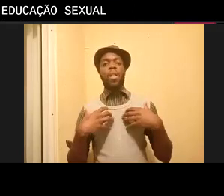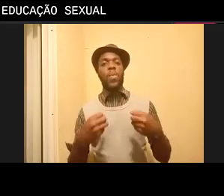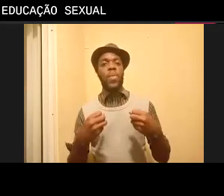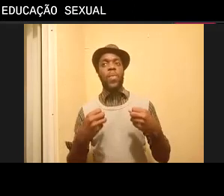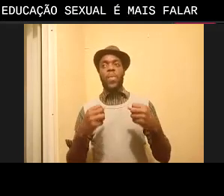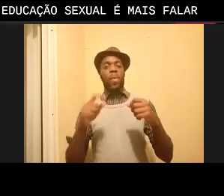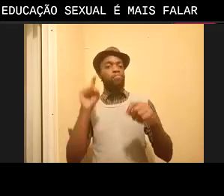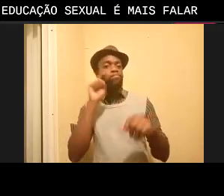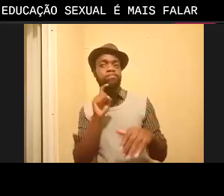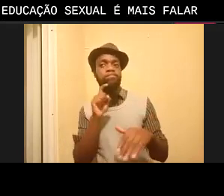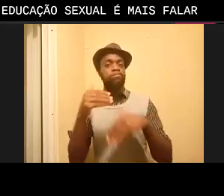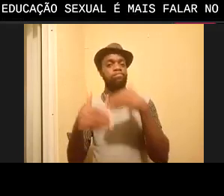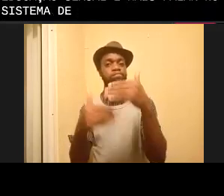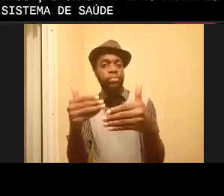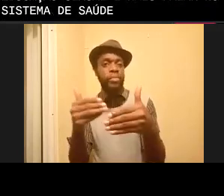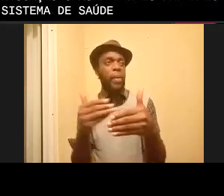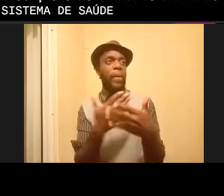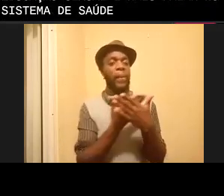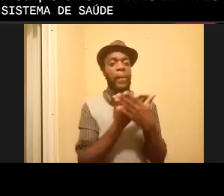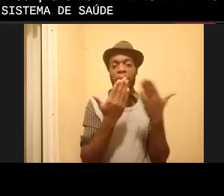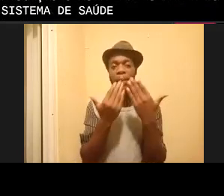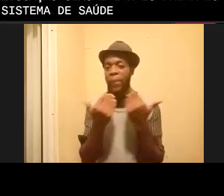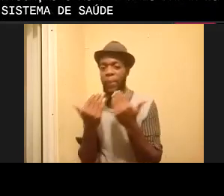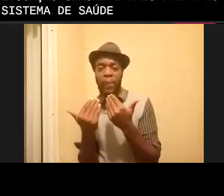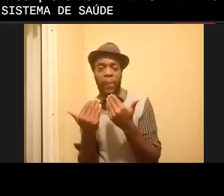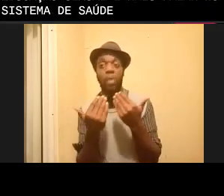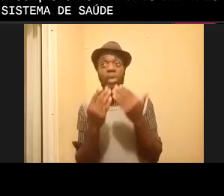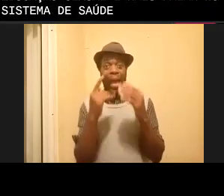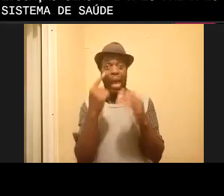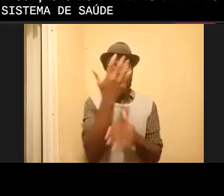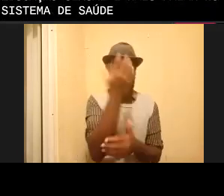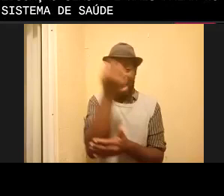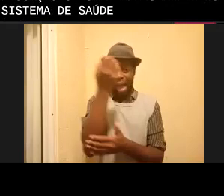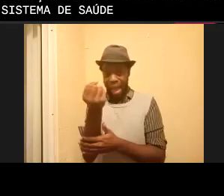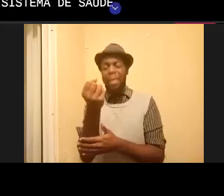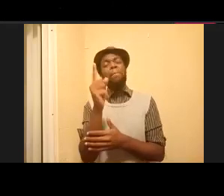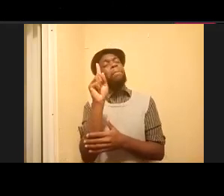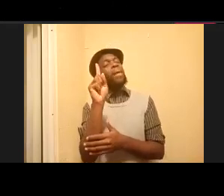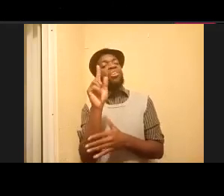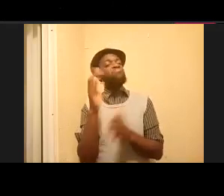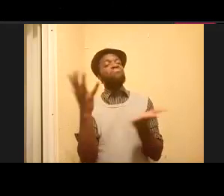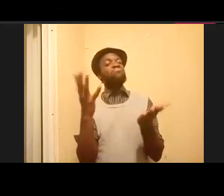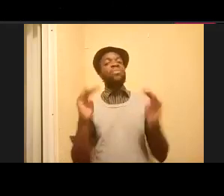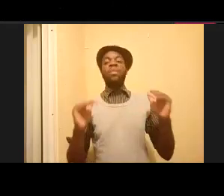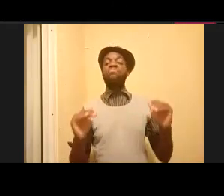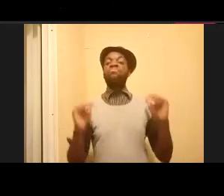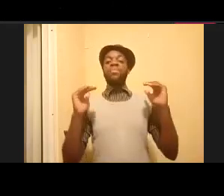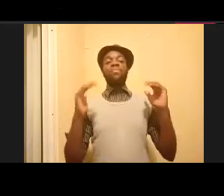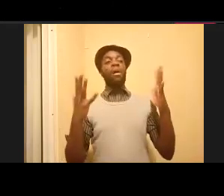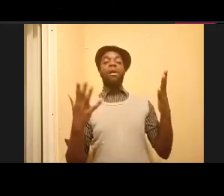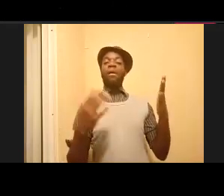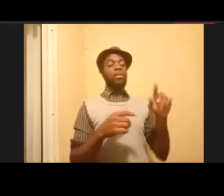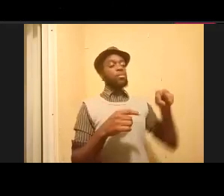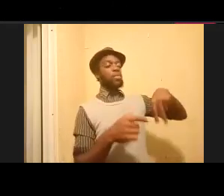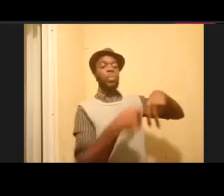salud, es la educación sexual que se tiene es capacitista, es